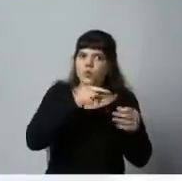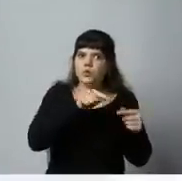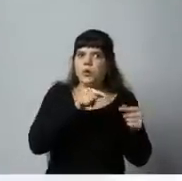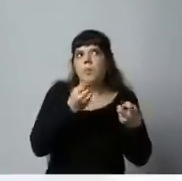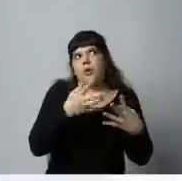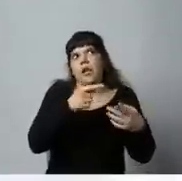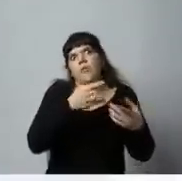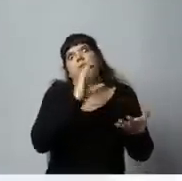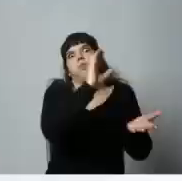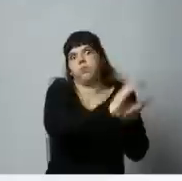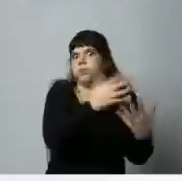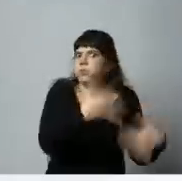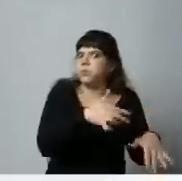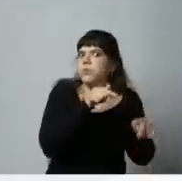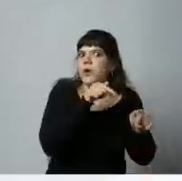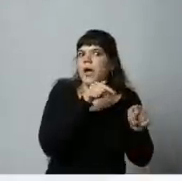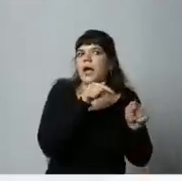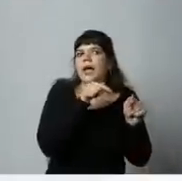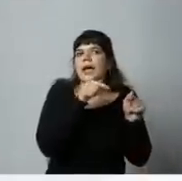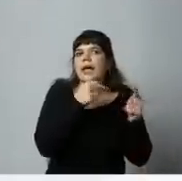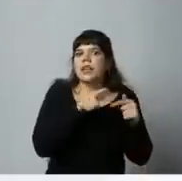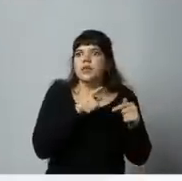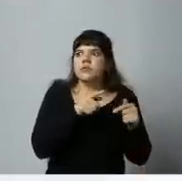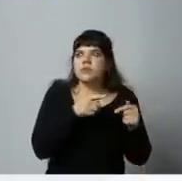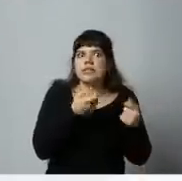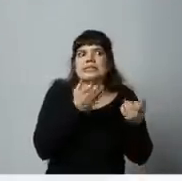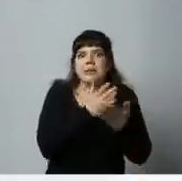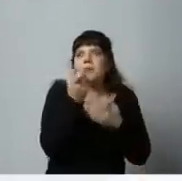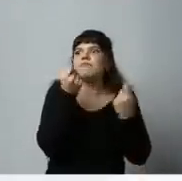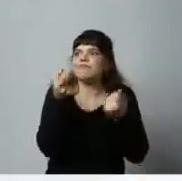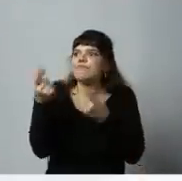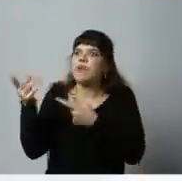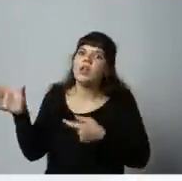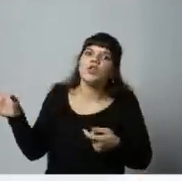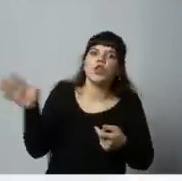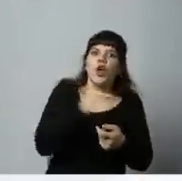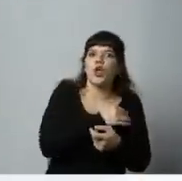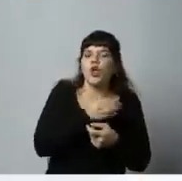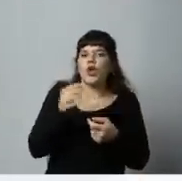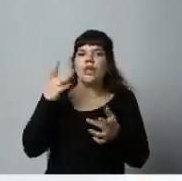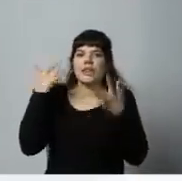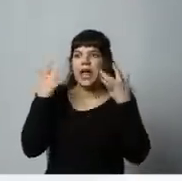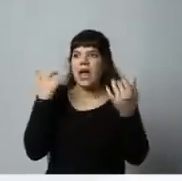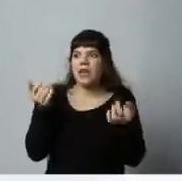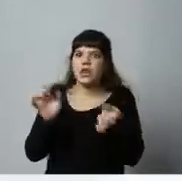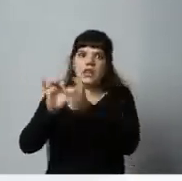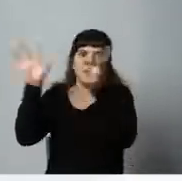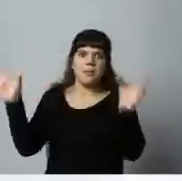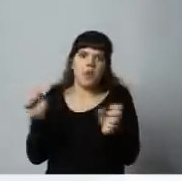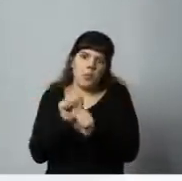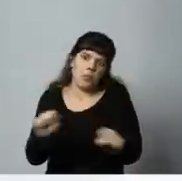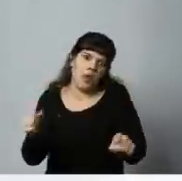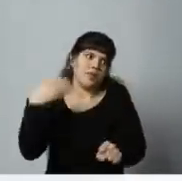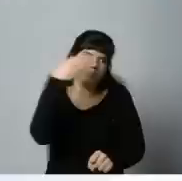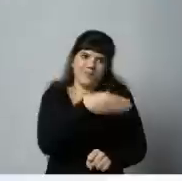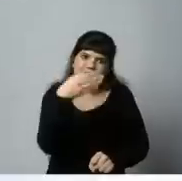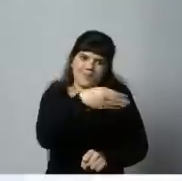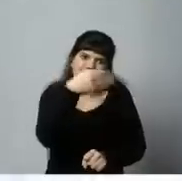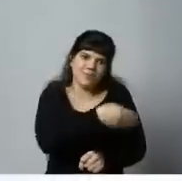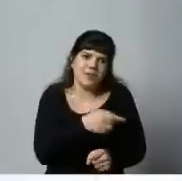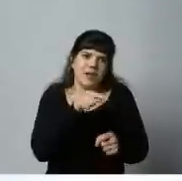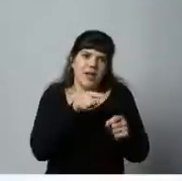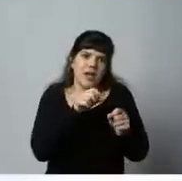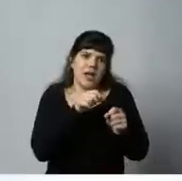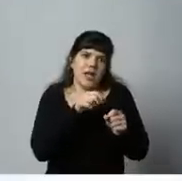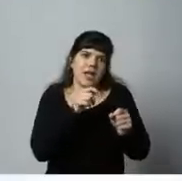tan grande y lo ofrece para todos los para que todos los teatros independientes puedan usarla y montar ahí